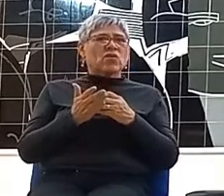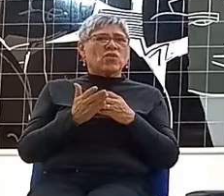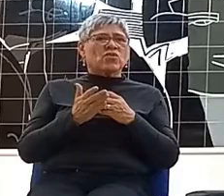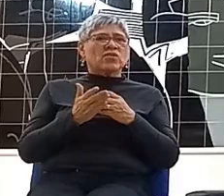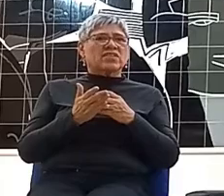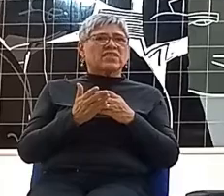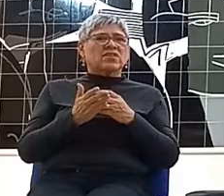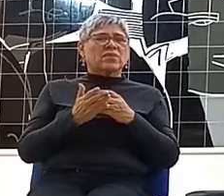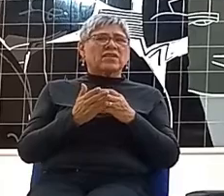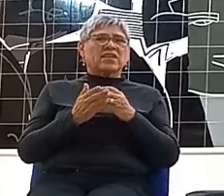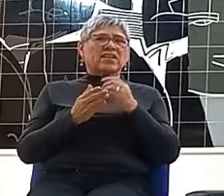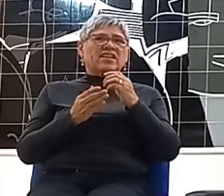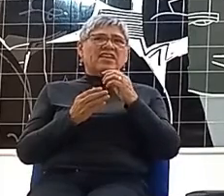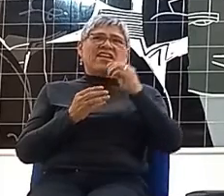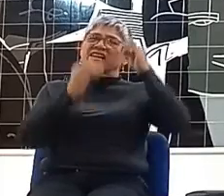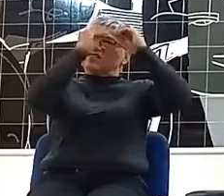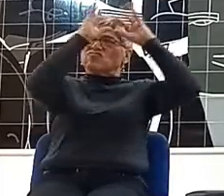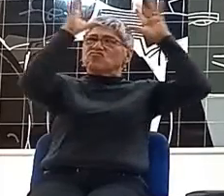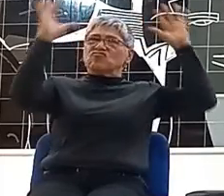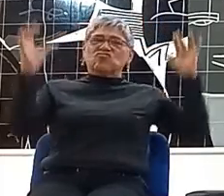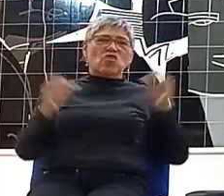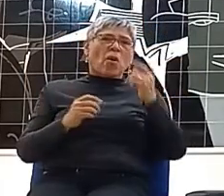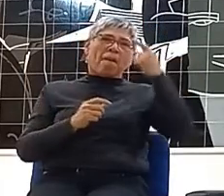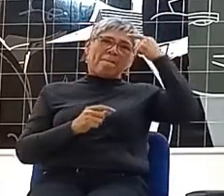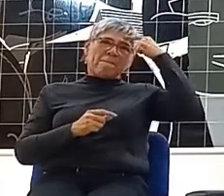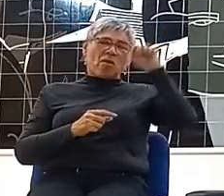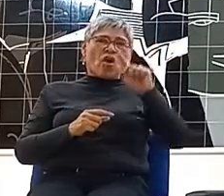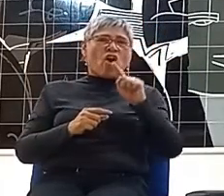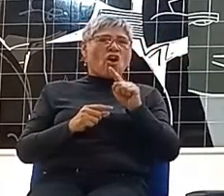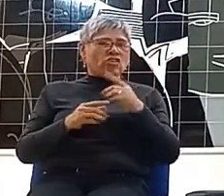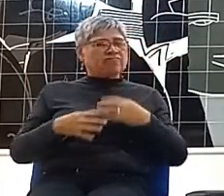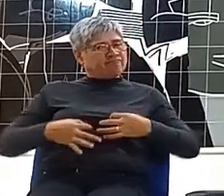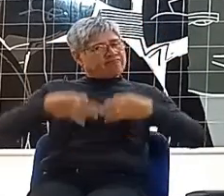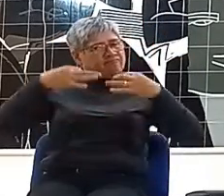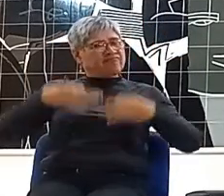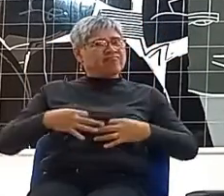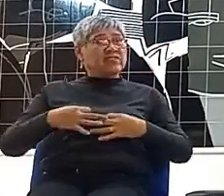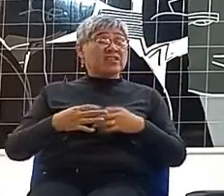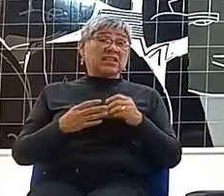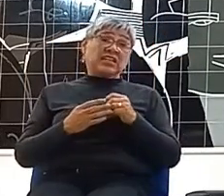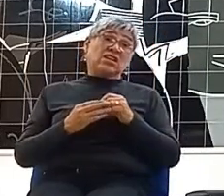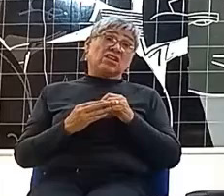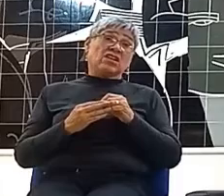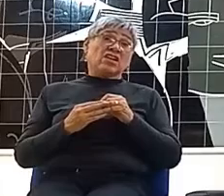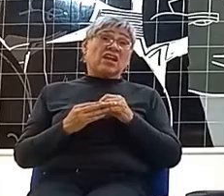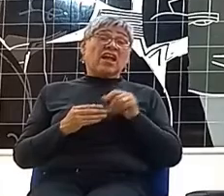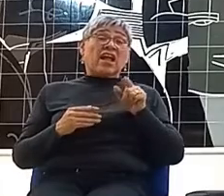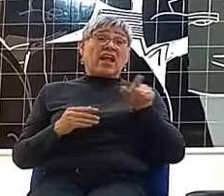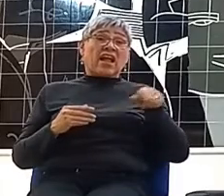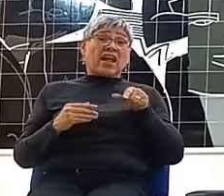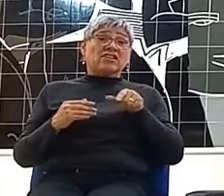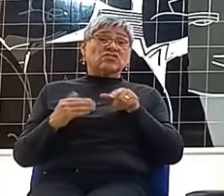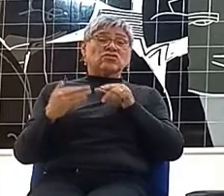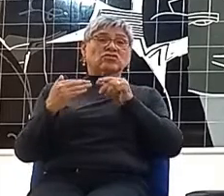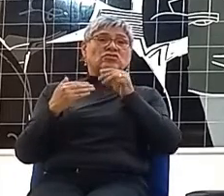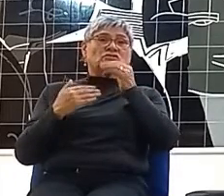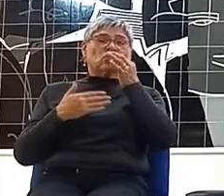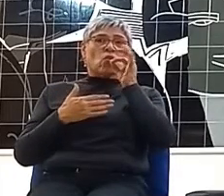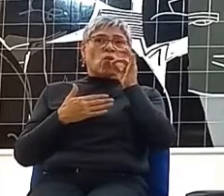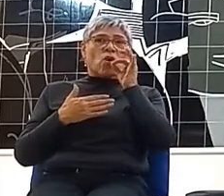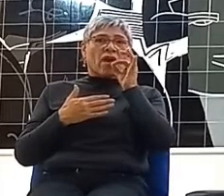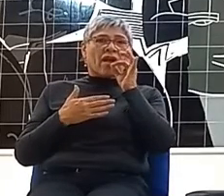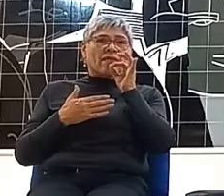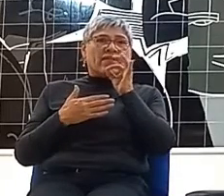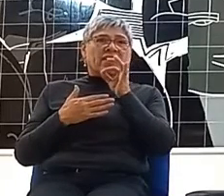con nombres sonoros como Huidobro o Vallejo, mucho menos un café literario que